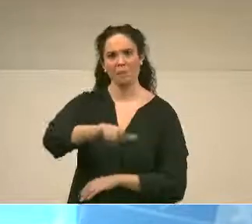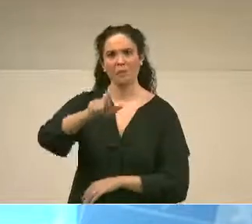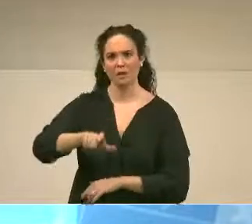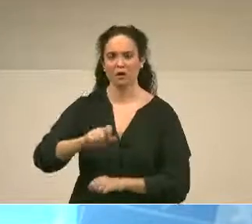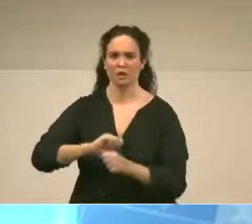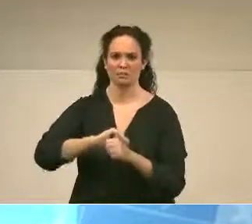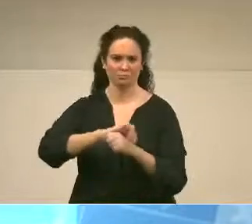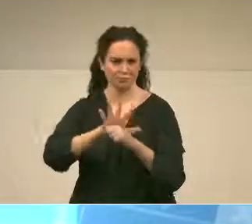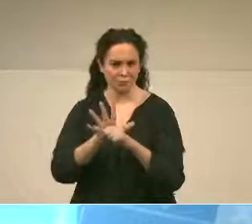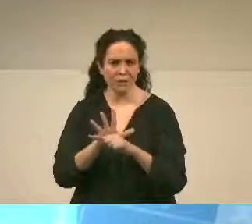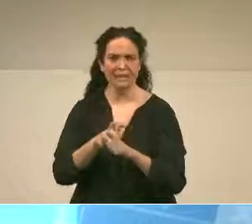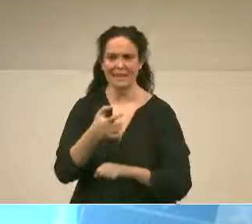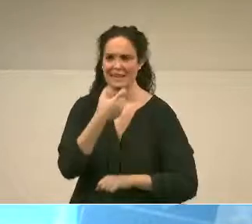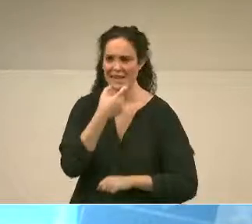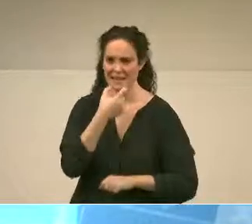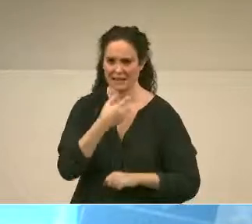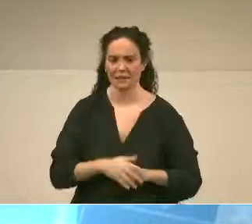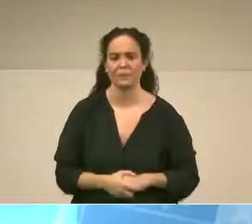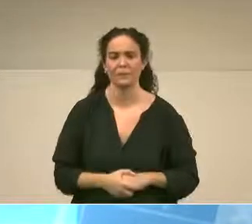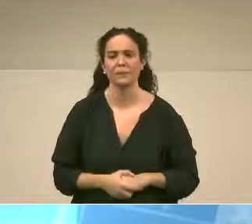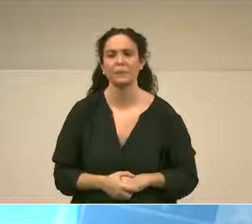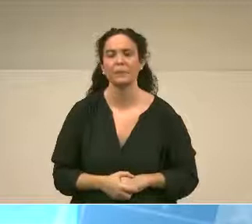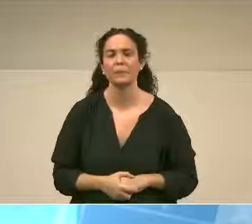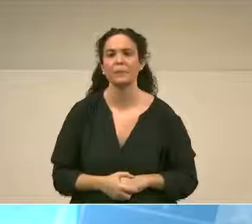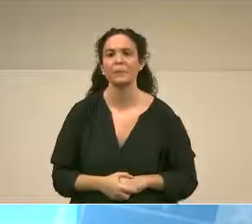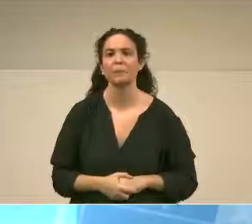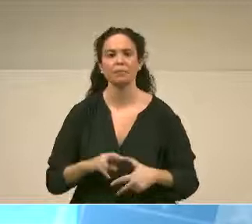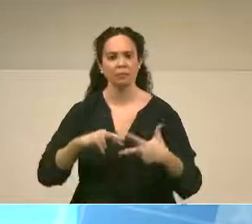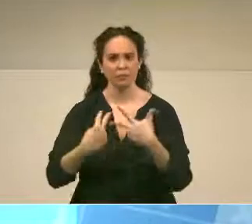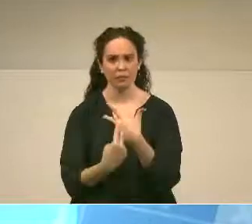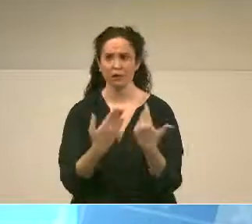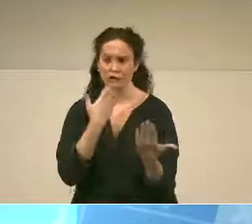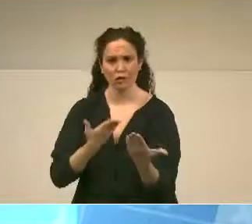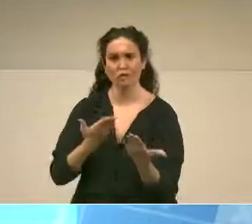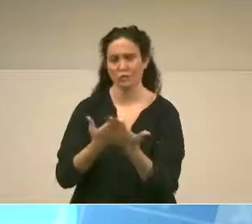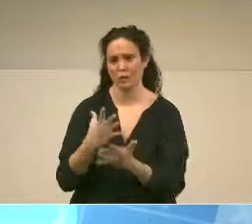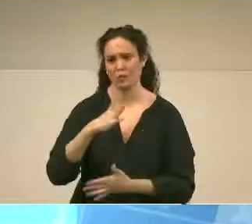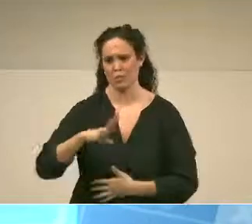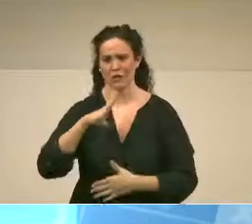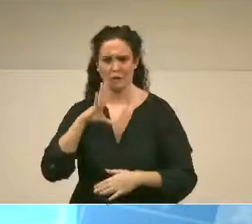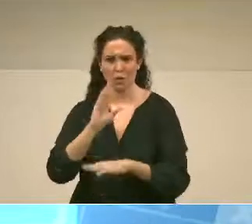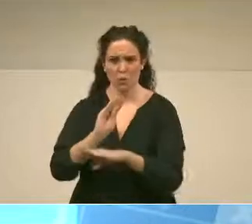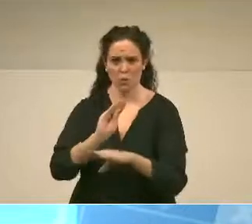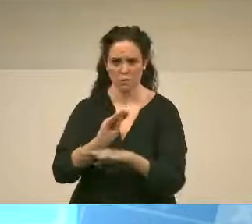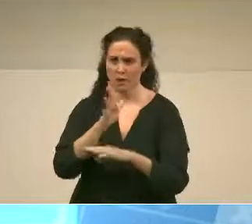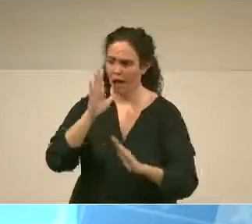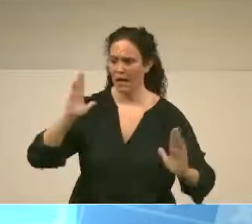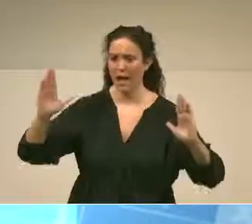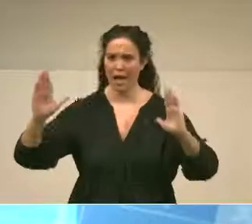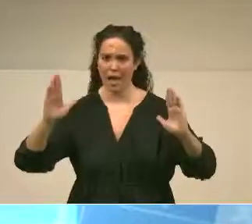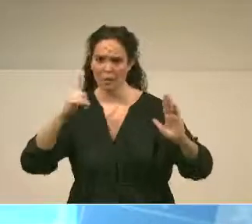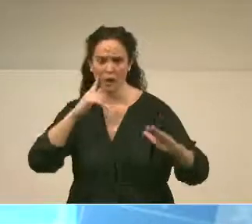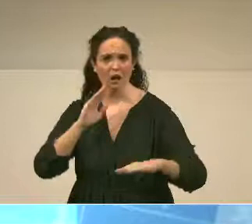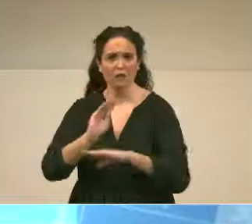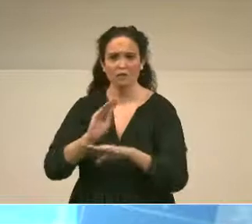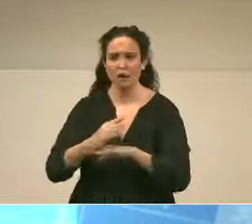britanika. Baina ziurtzia eskatzen dizuet. Ziurgabetasun handiko unea da evoluzioaren